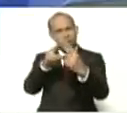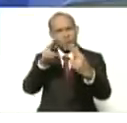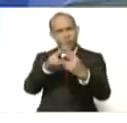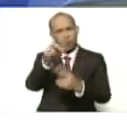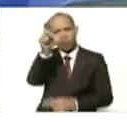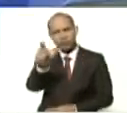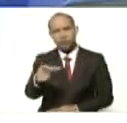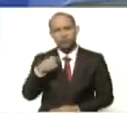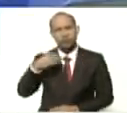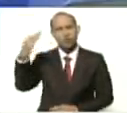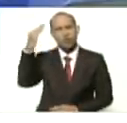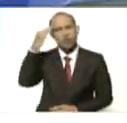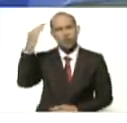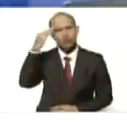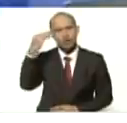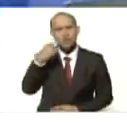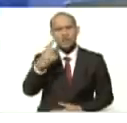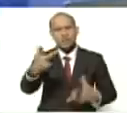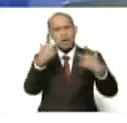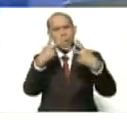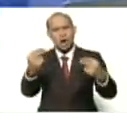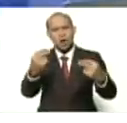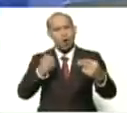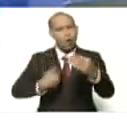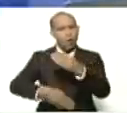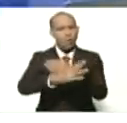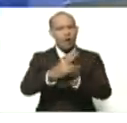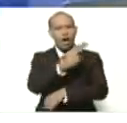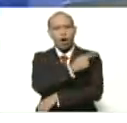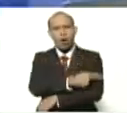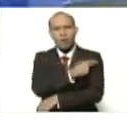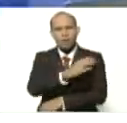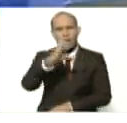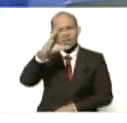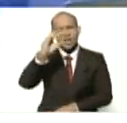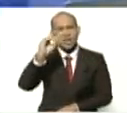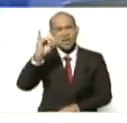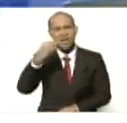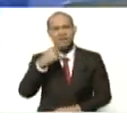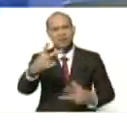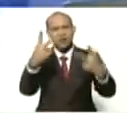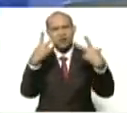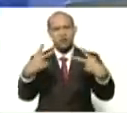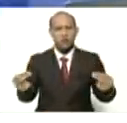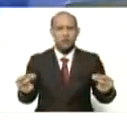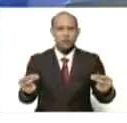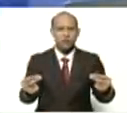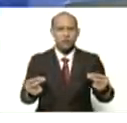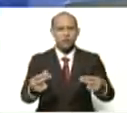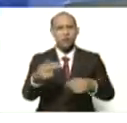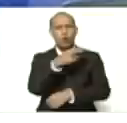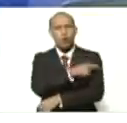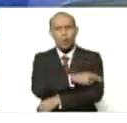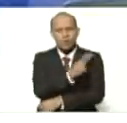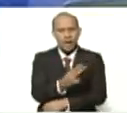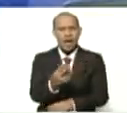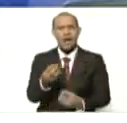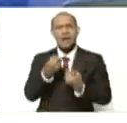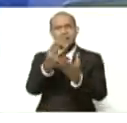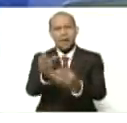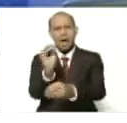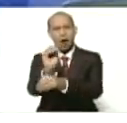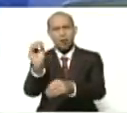niegan a ir a sus cuidados en un cedé y en un hospital donde le damos los cuidados